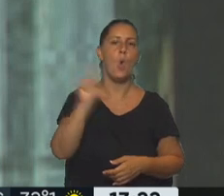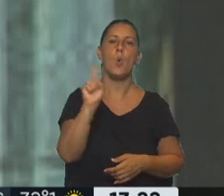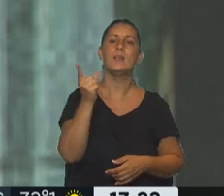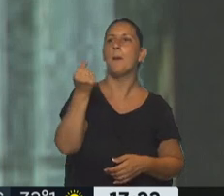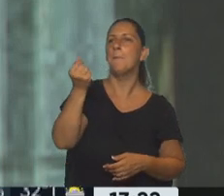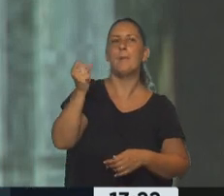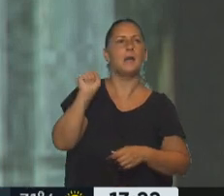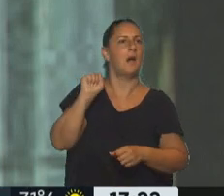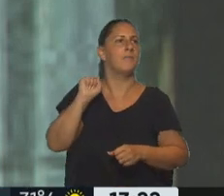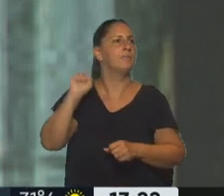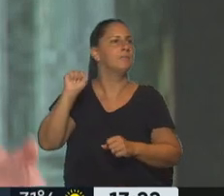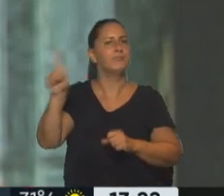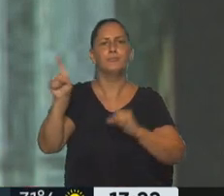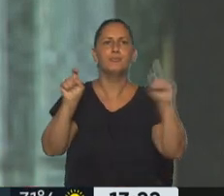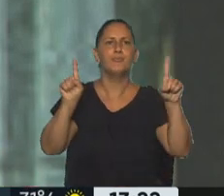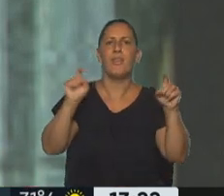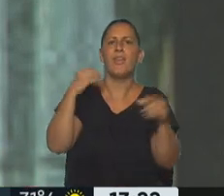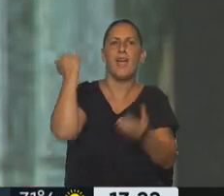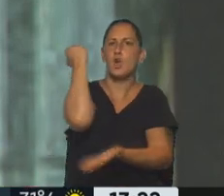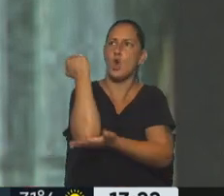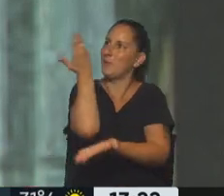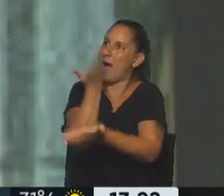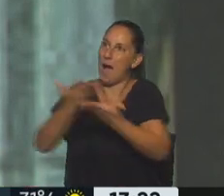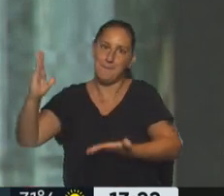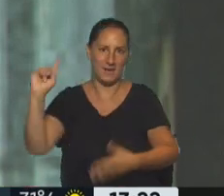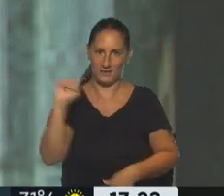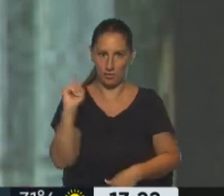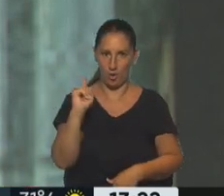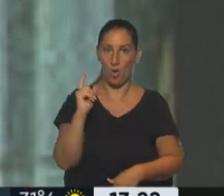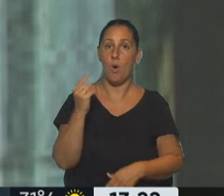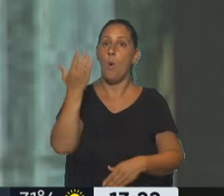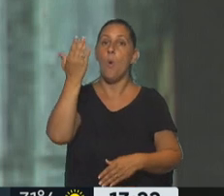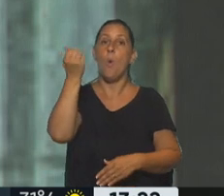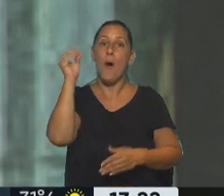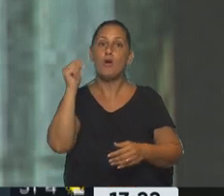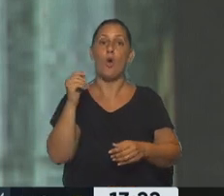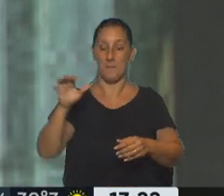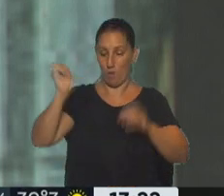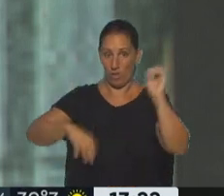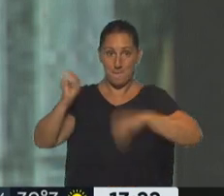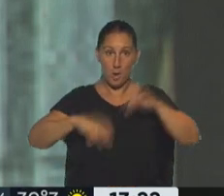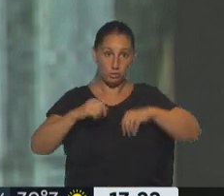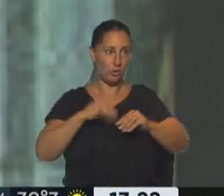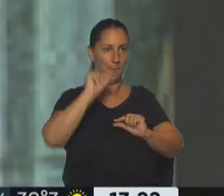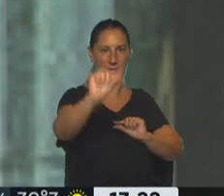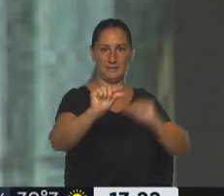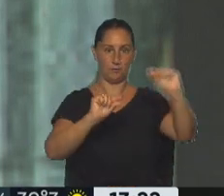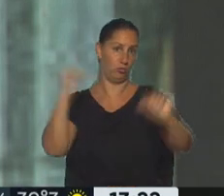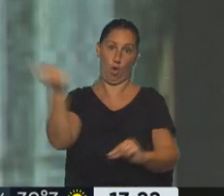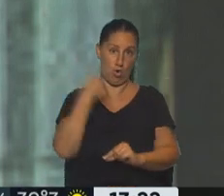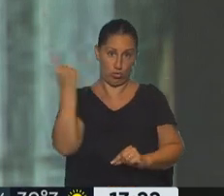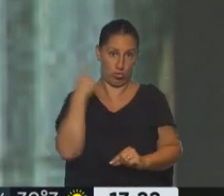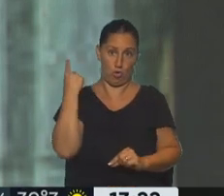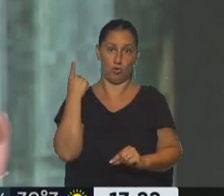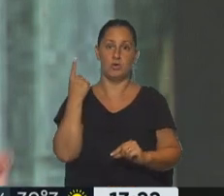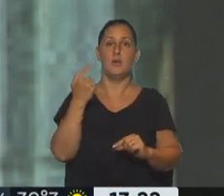ajena al sistema económico los bancos prestan los depósitos los depósitos que todos nosotros